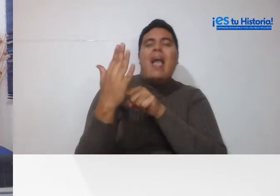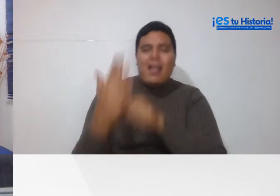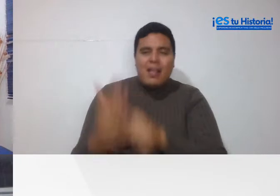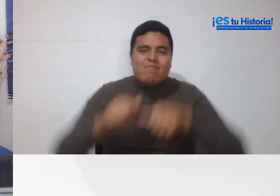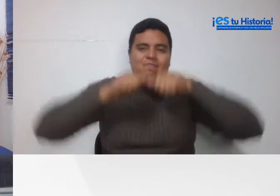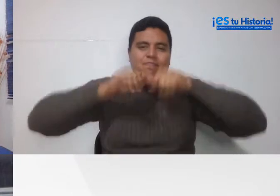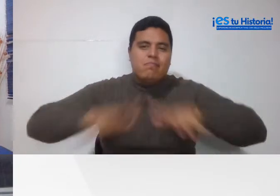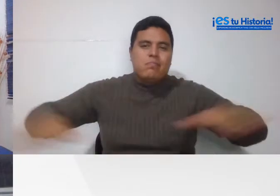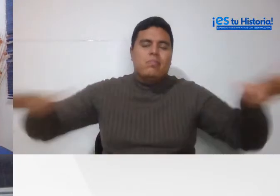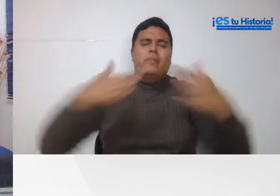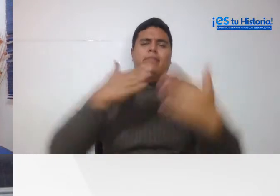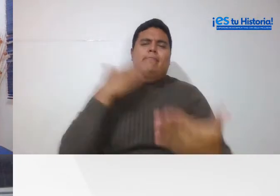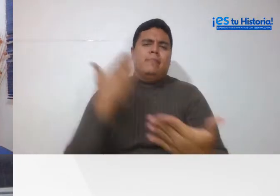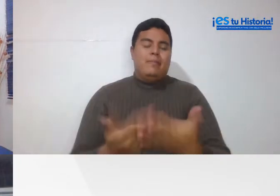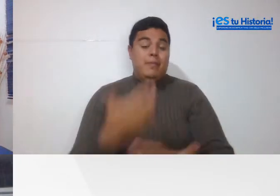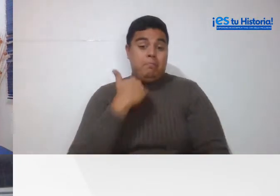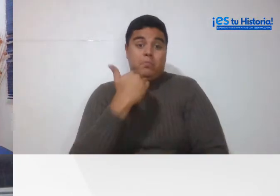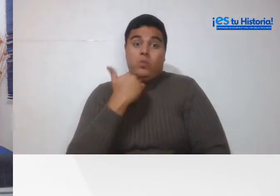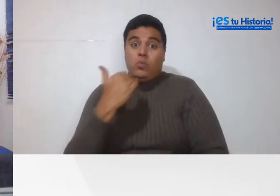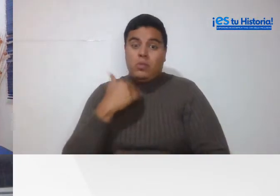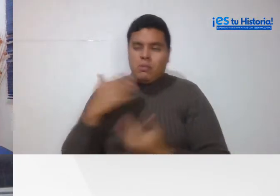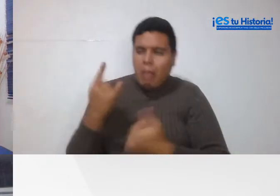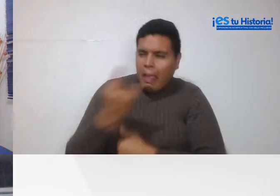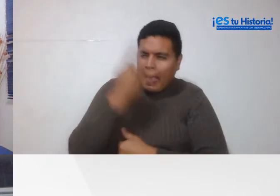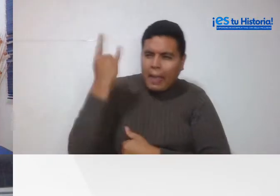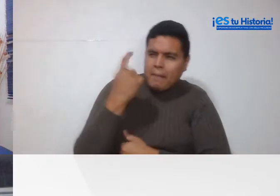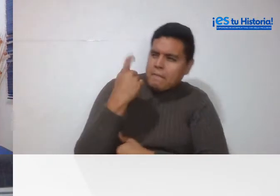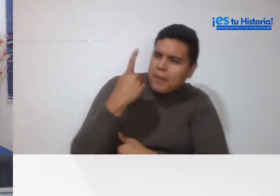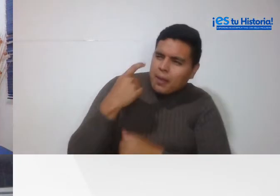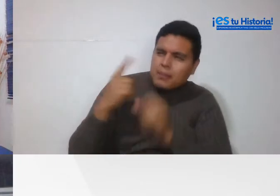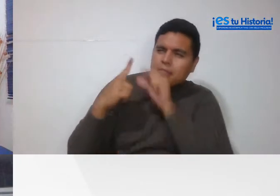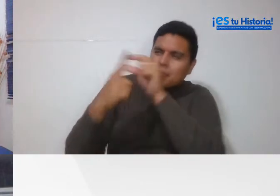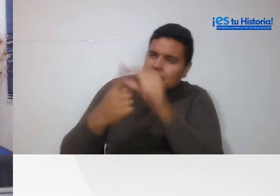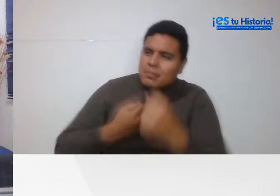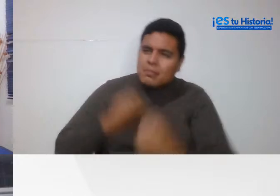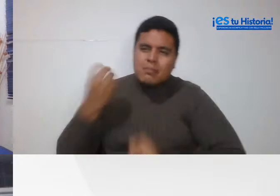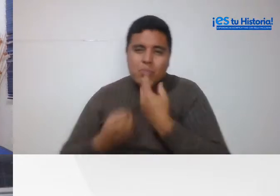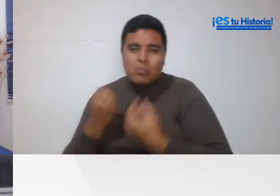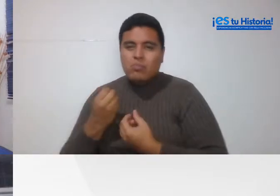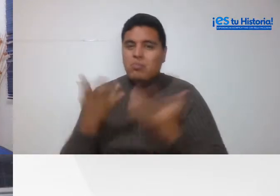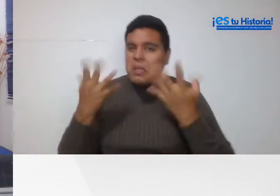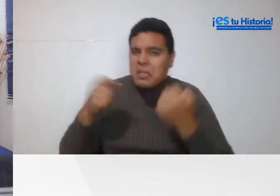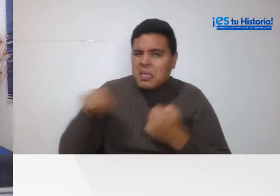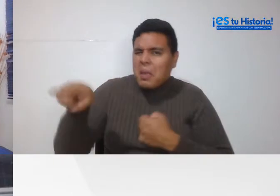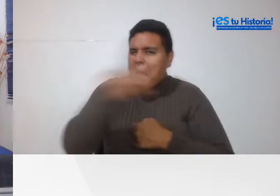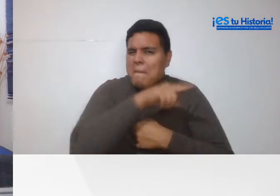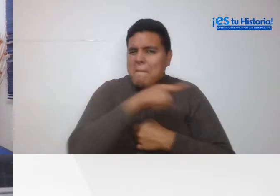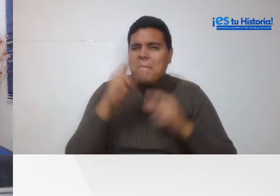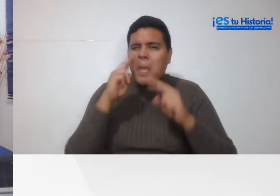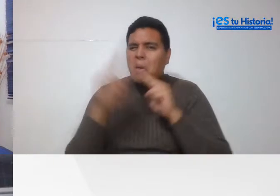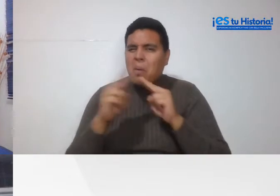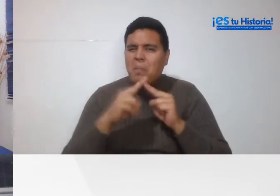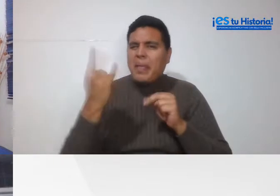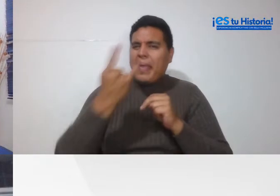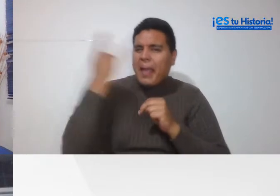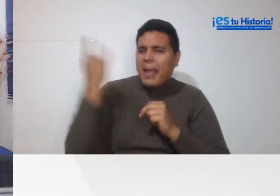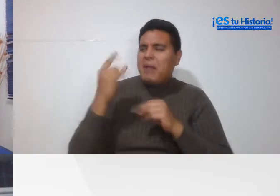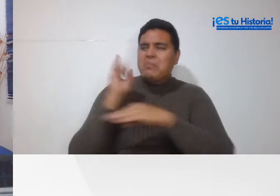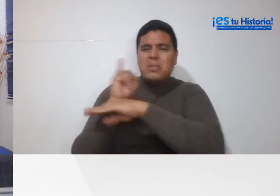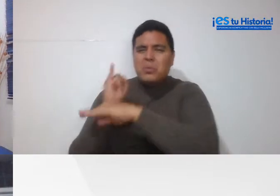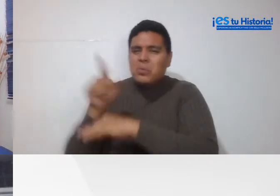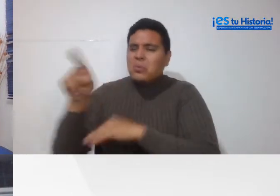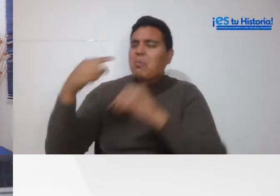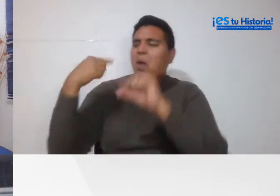pronto nos queda algo ahí como por ya para cerrar. Algo más, si de pronto las personas quieren conocer algo del colegio, no sé, un correo electrónico, un portal